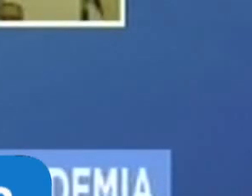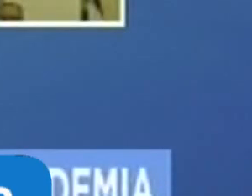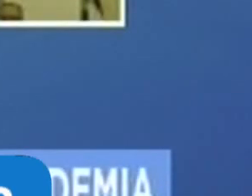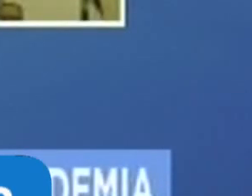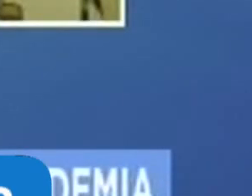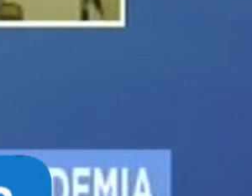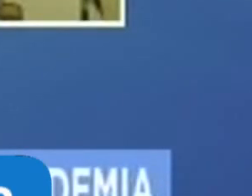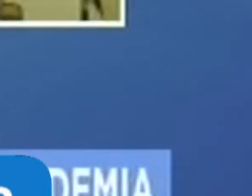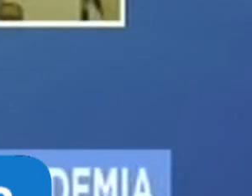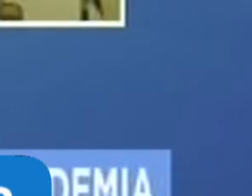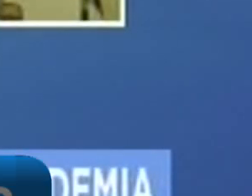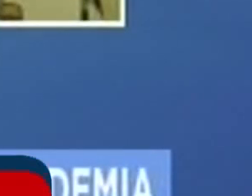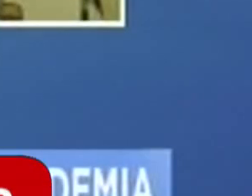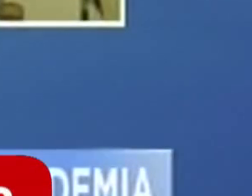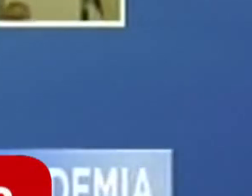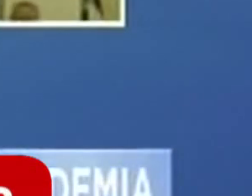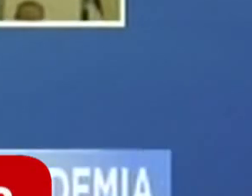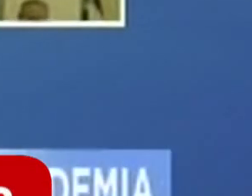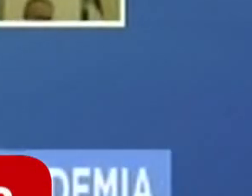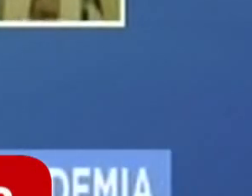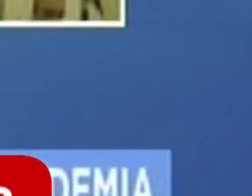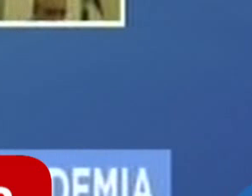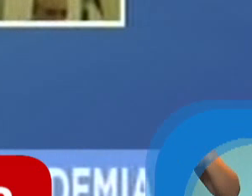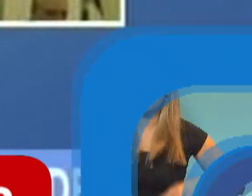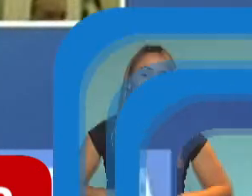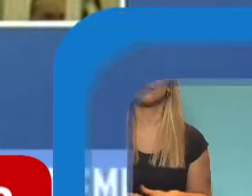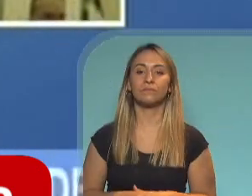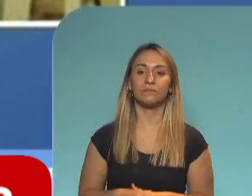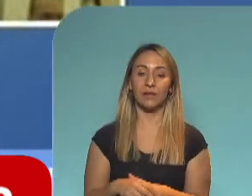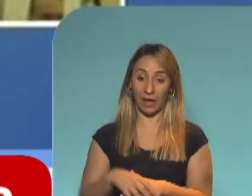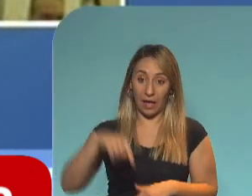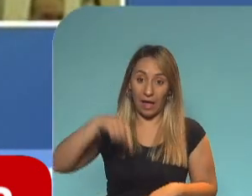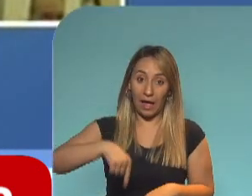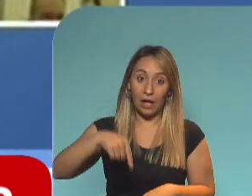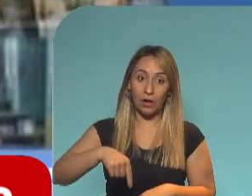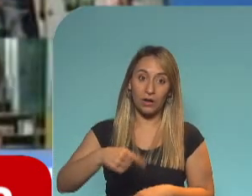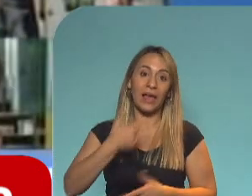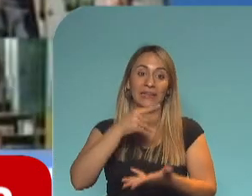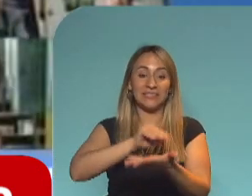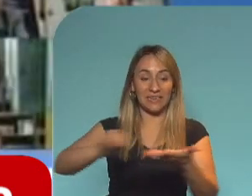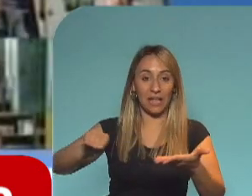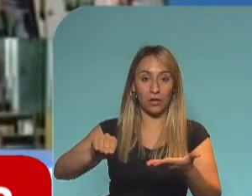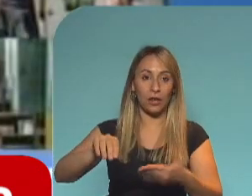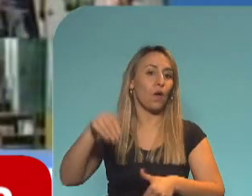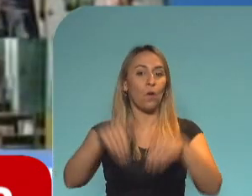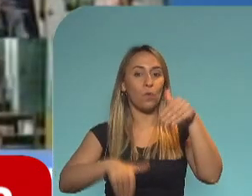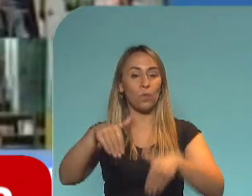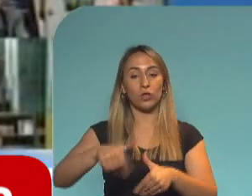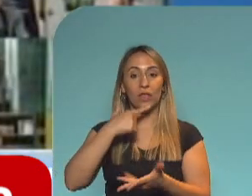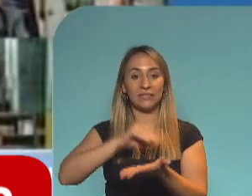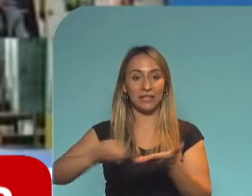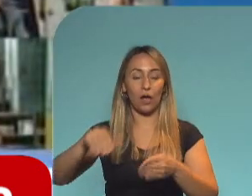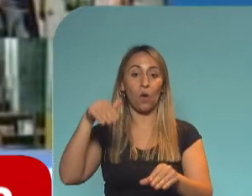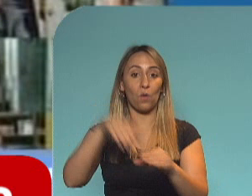pero breve. Mostramos en vivo lo que sucede en este momento en Cámara de Senadores. Votan los senadores el aporte de las